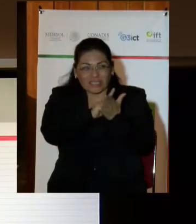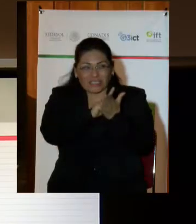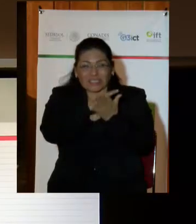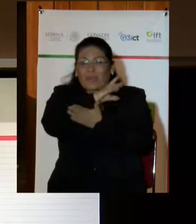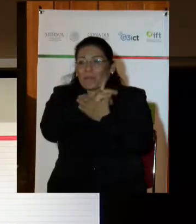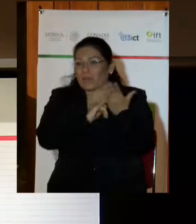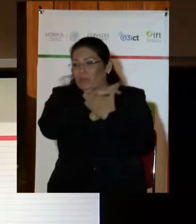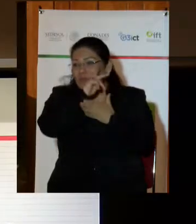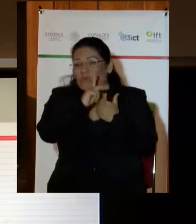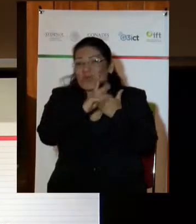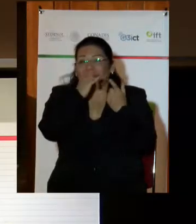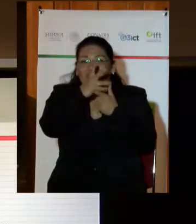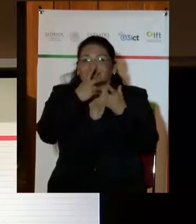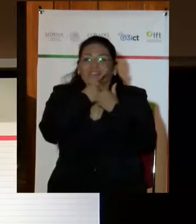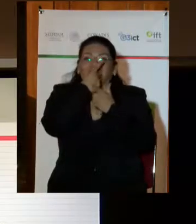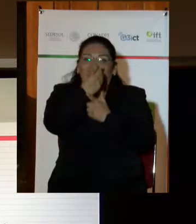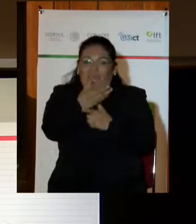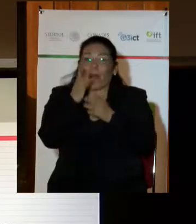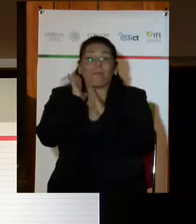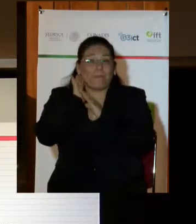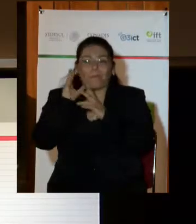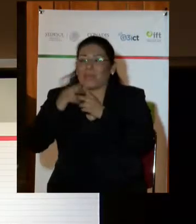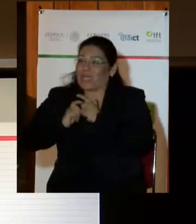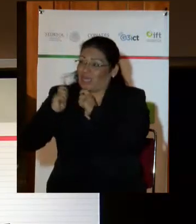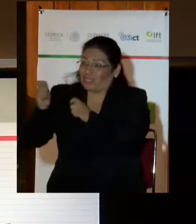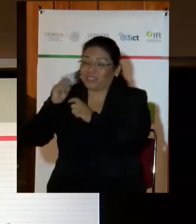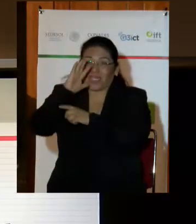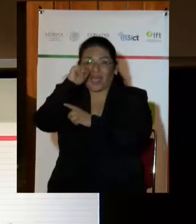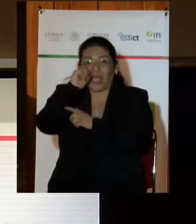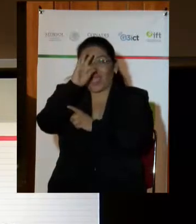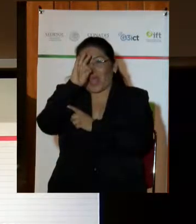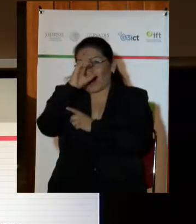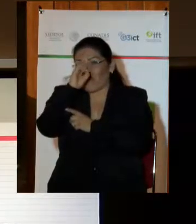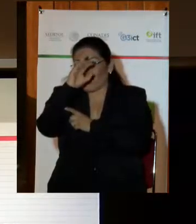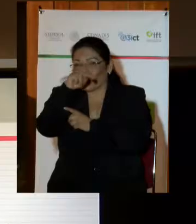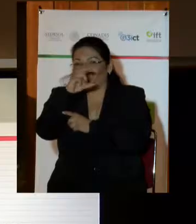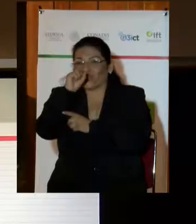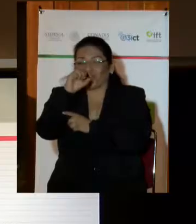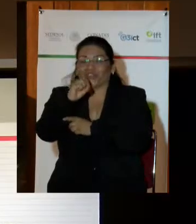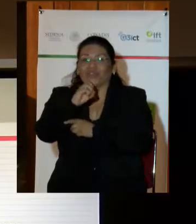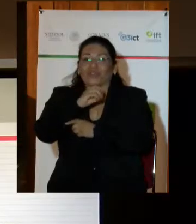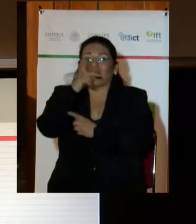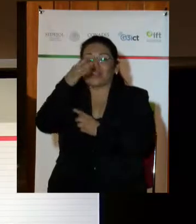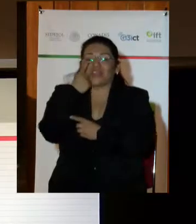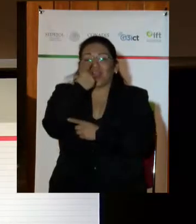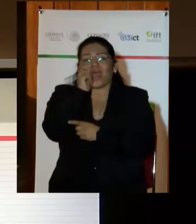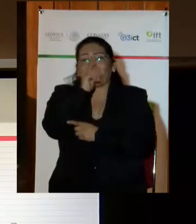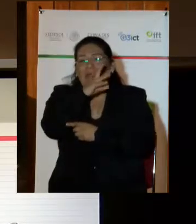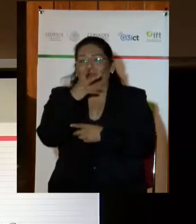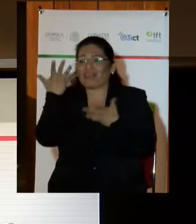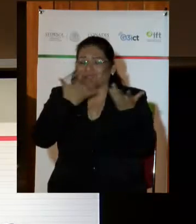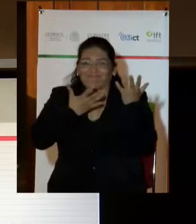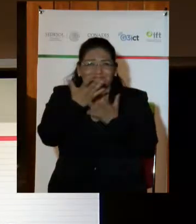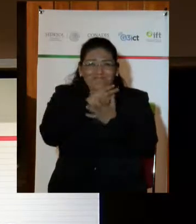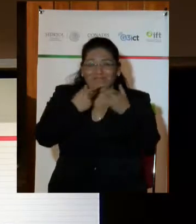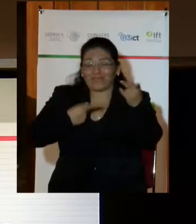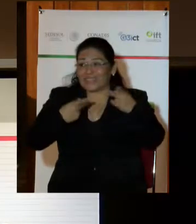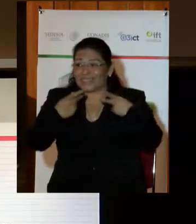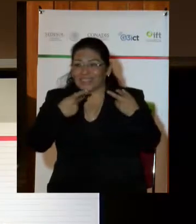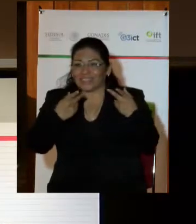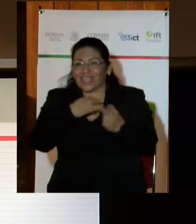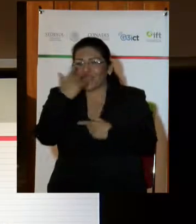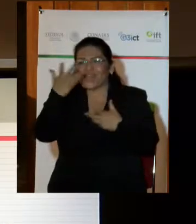lo que llamamos en el instituto procedimientos adversariales, en que hay dos partes con intereses